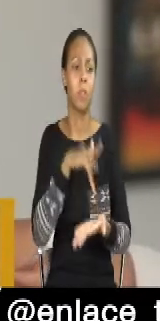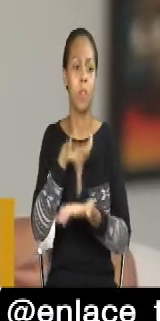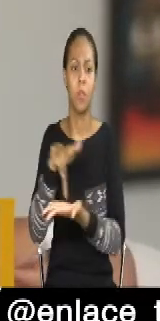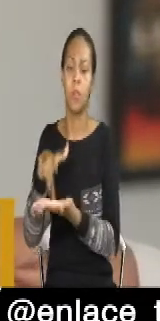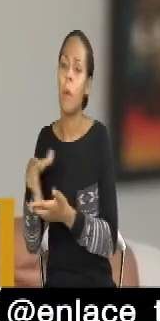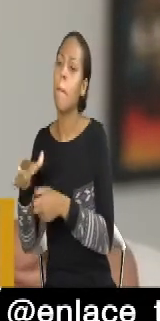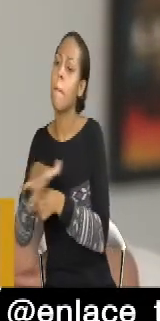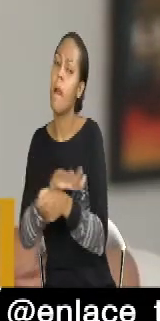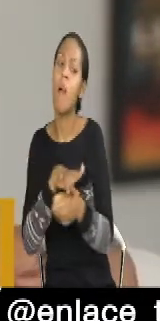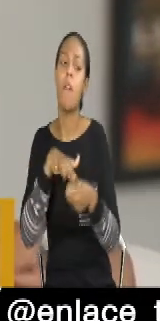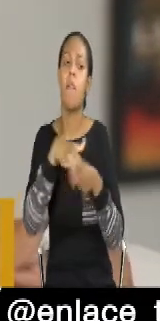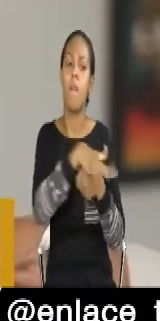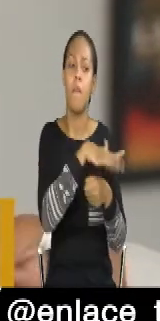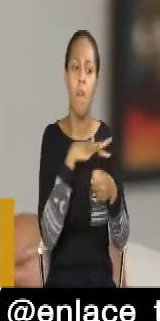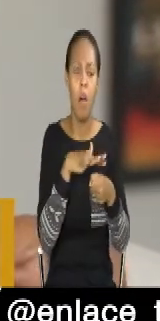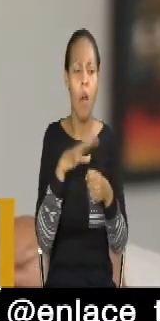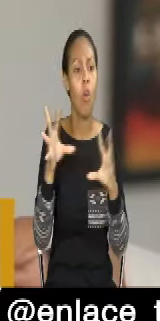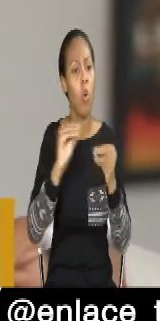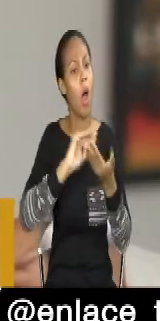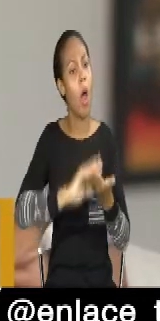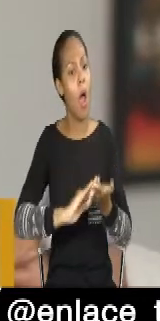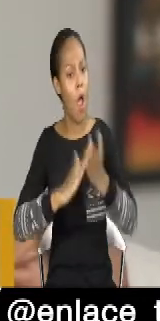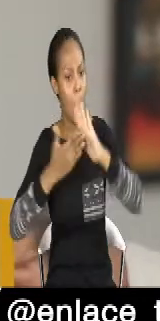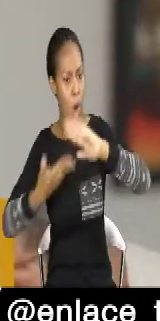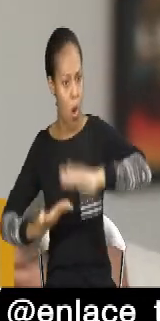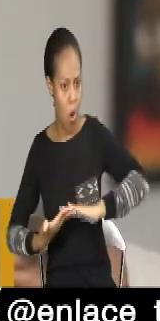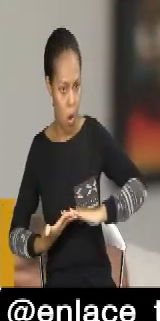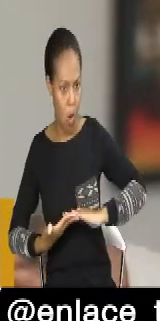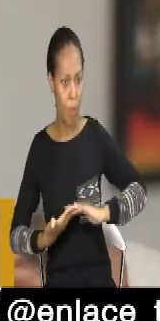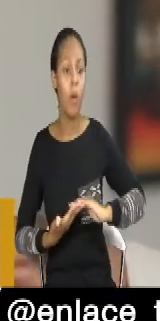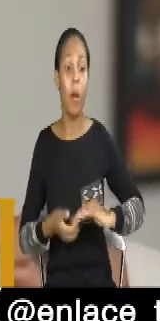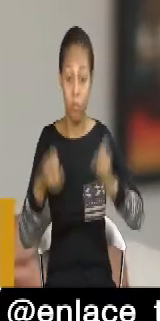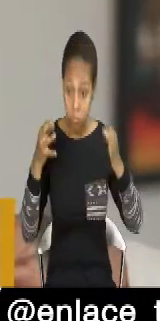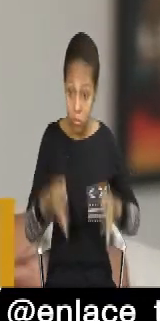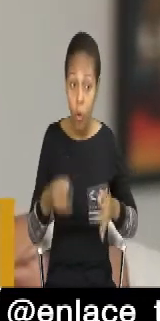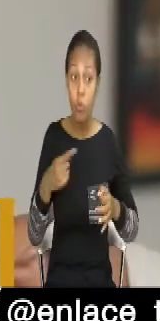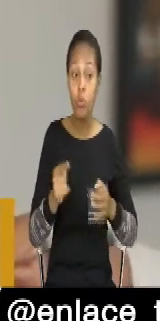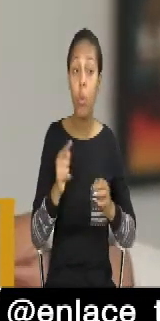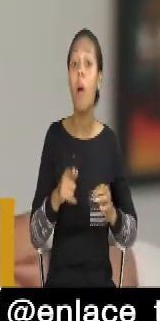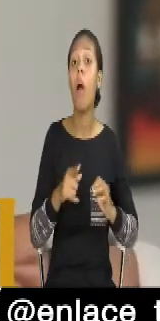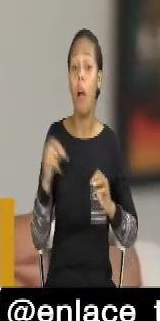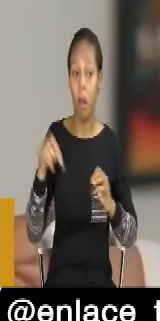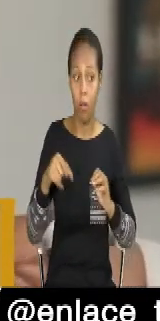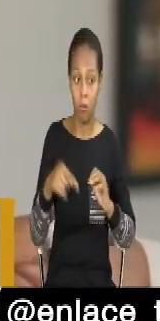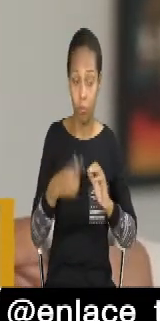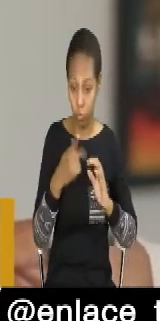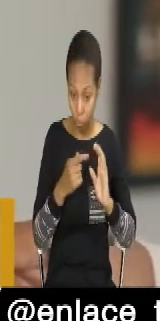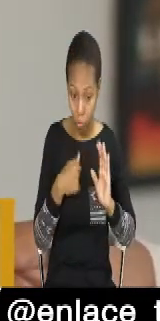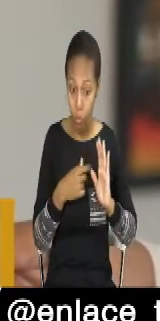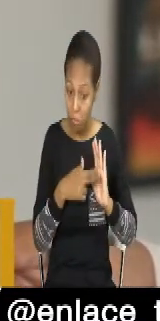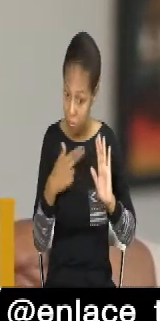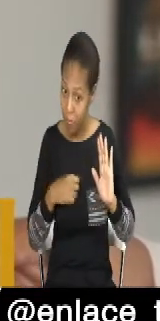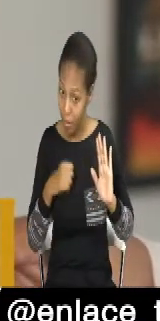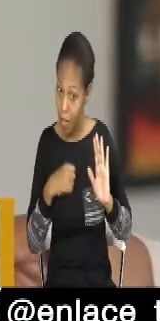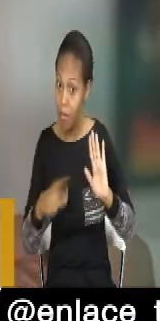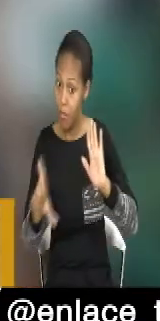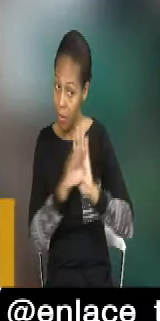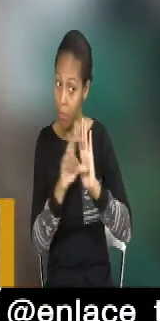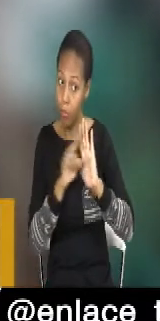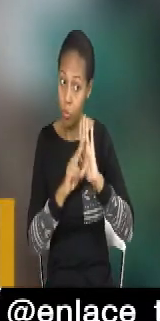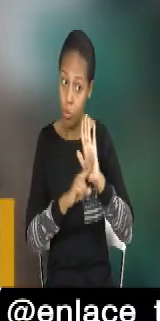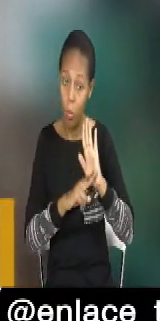hablando sobre esta nueva ley de maltrato animal que existe, que está vigente. Pues sobre este hecho estamos indagando, le hemos